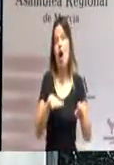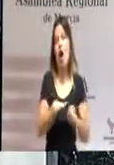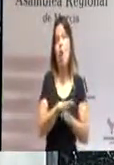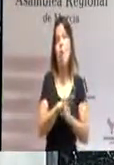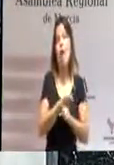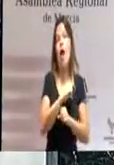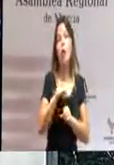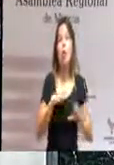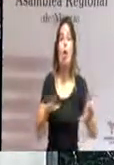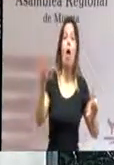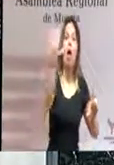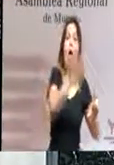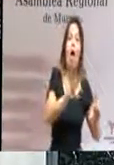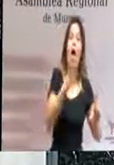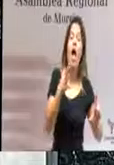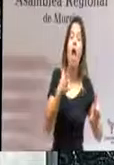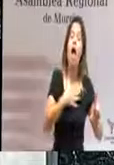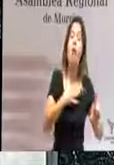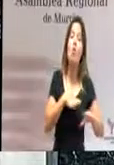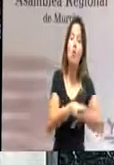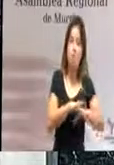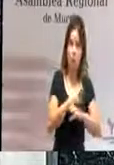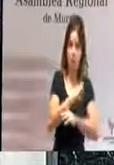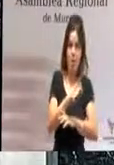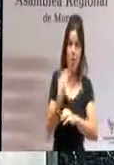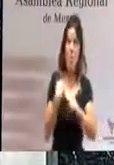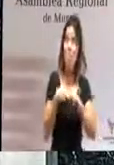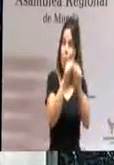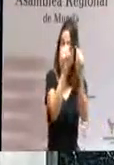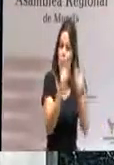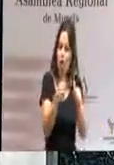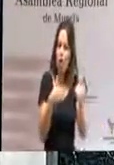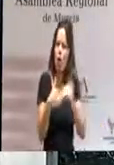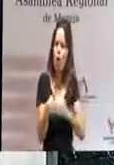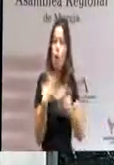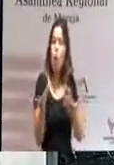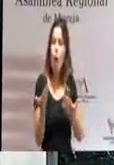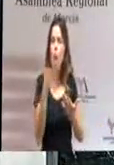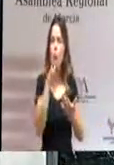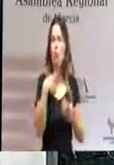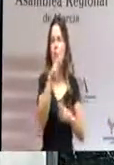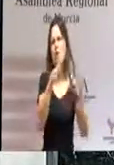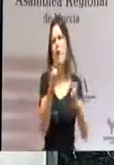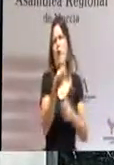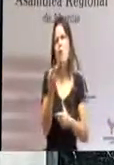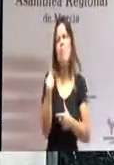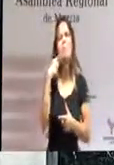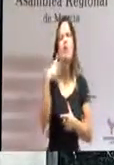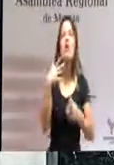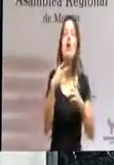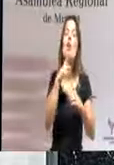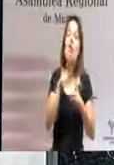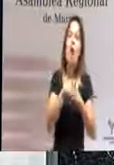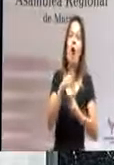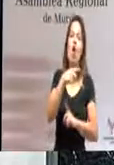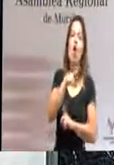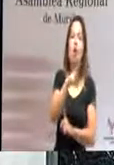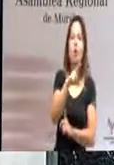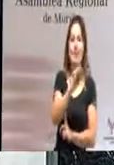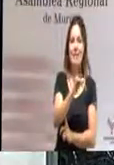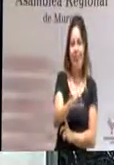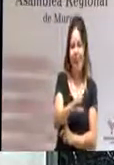gobierna el Partido Popular. Un modelo que nos ha dejado para el porvenir nombres tan pintorescos y sonoros como Gürtel, Púnica